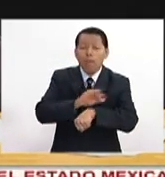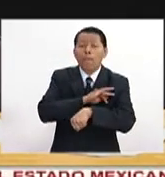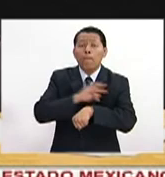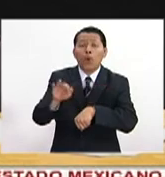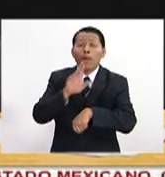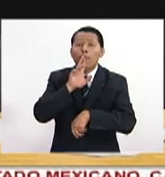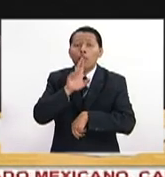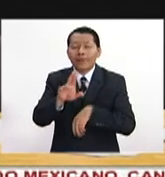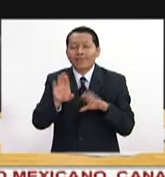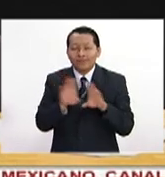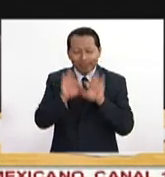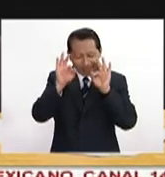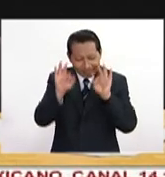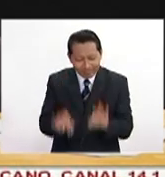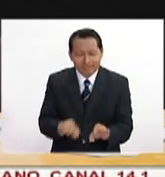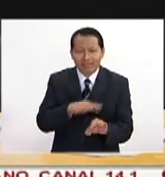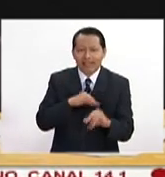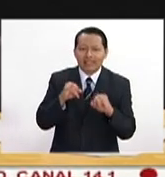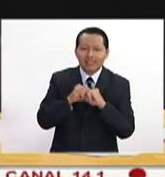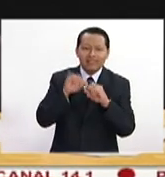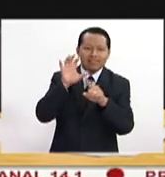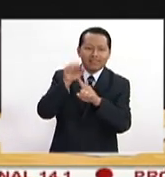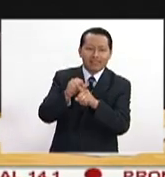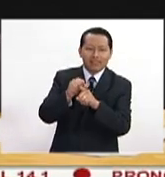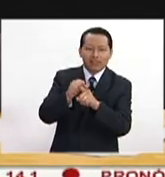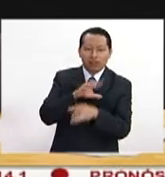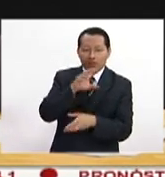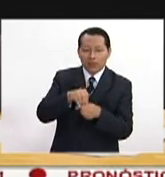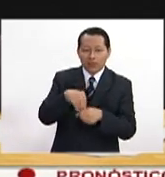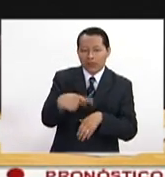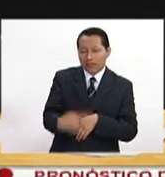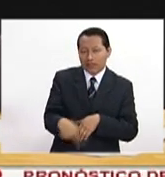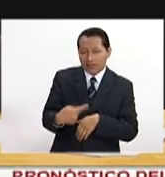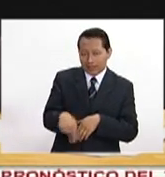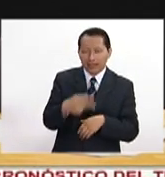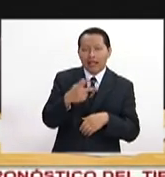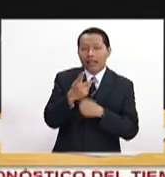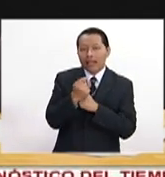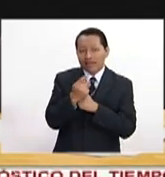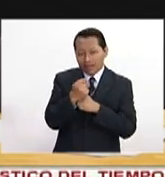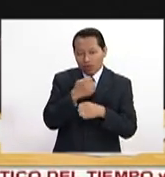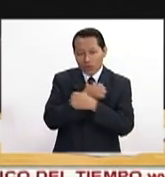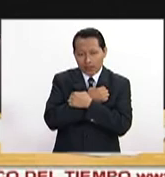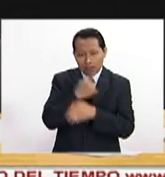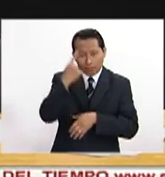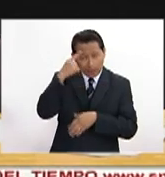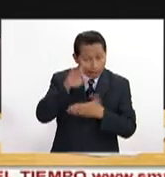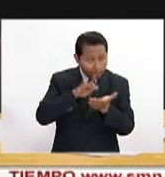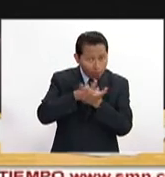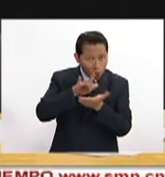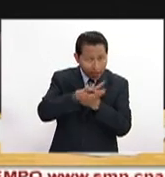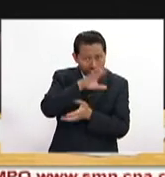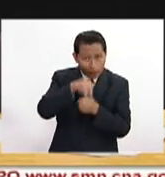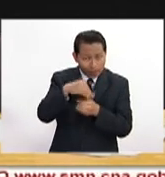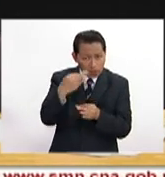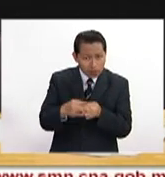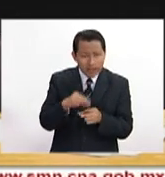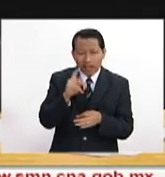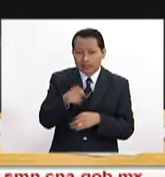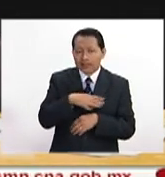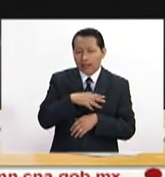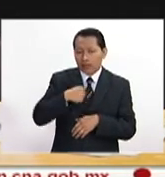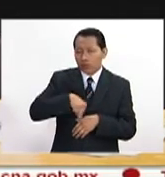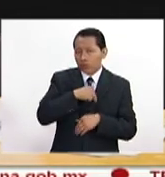resultados institucionales alcanzados en televisión educativa para apoyar el cumplimiento de